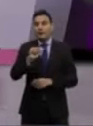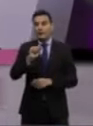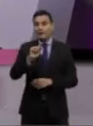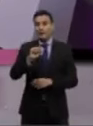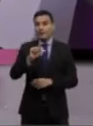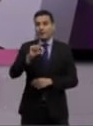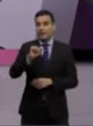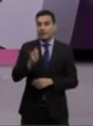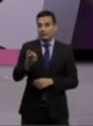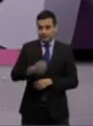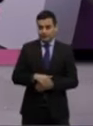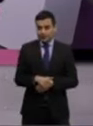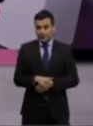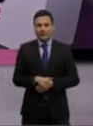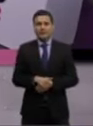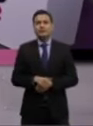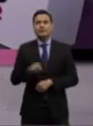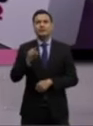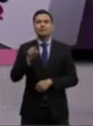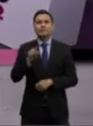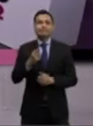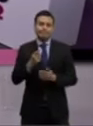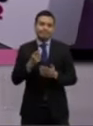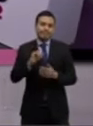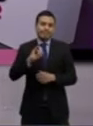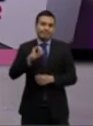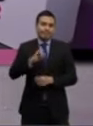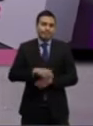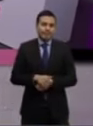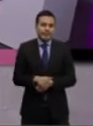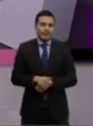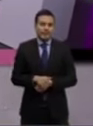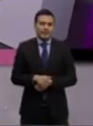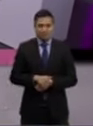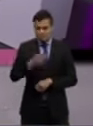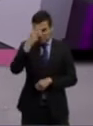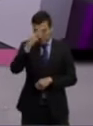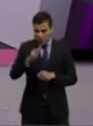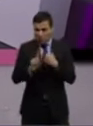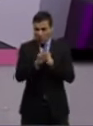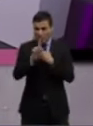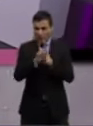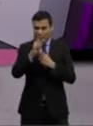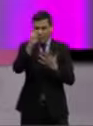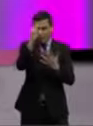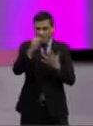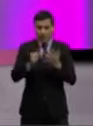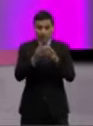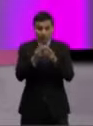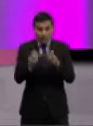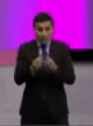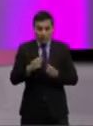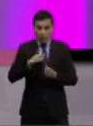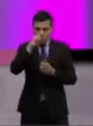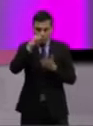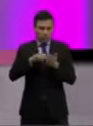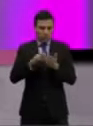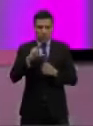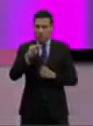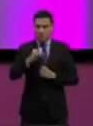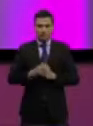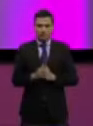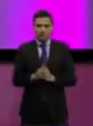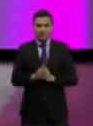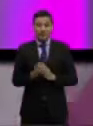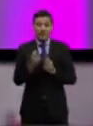las causas. Se están atendiendo las causas en México. No lo creo, ¿verdad? Queremos esperar.